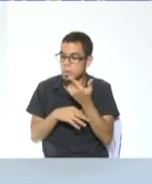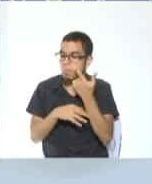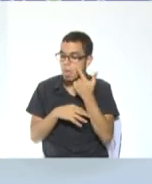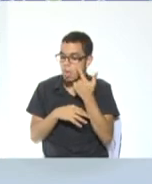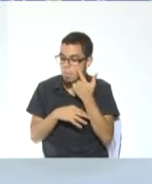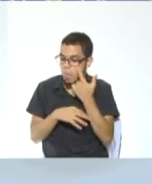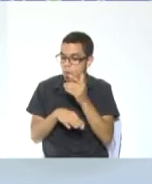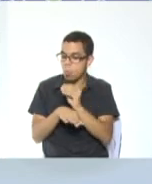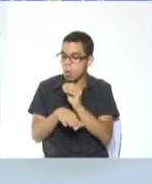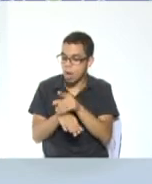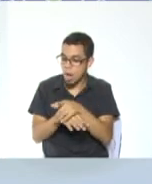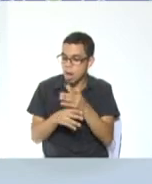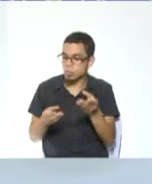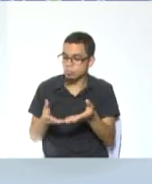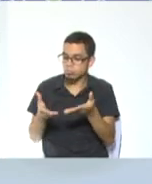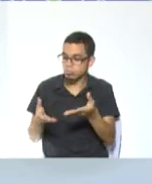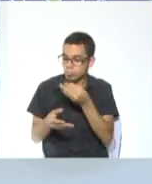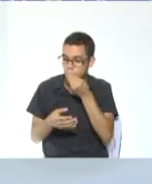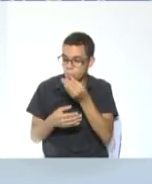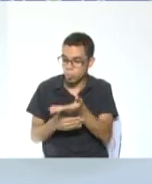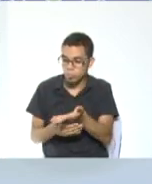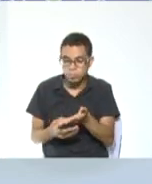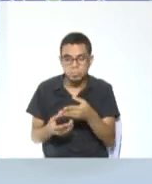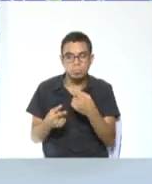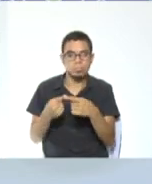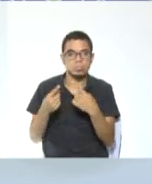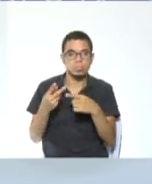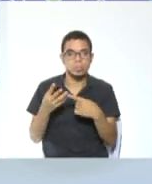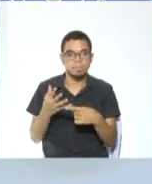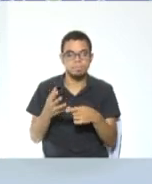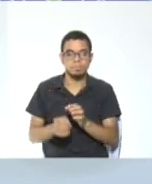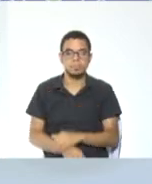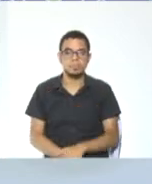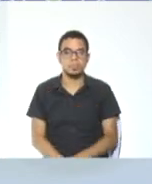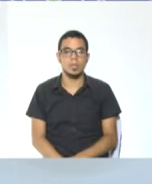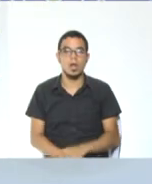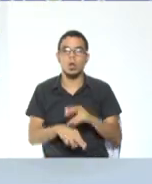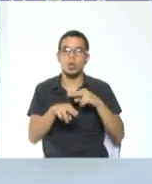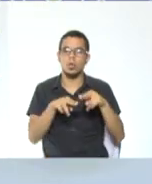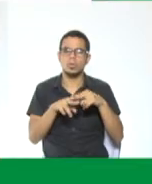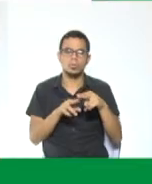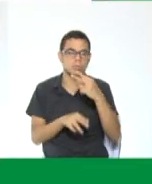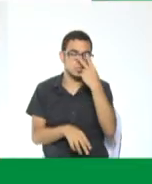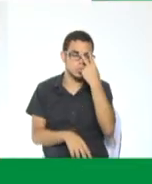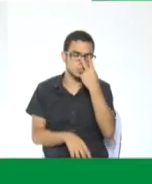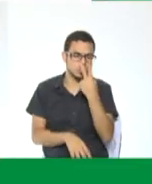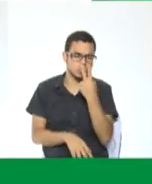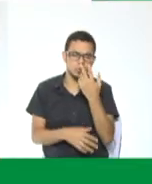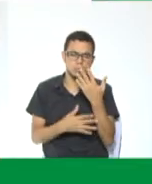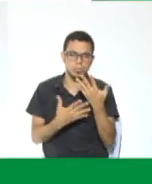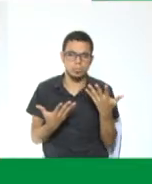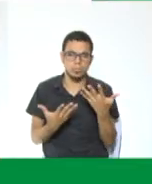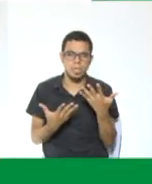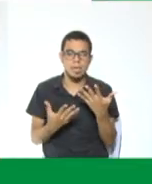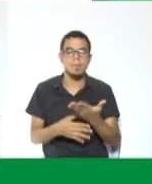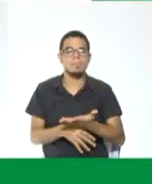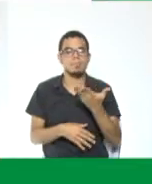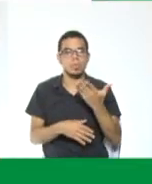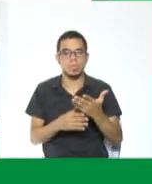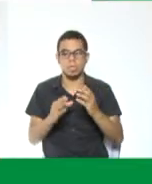en cuanto a los niños con deficiencias visuales, es importante estimular la